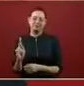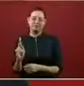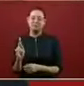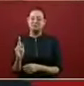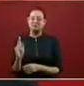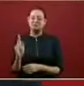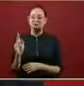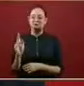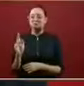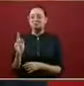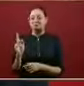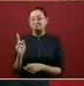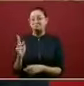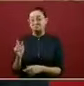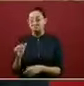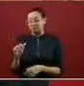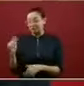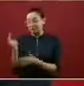no estarían.